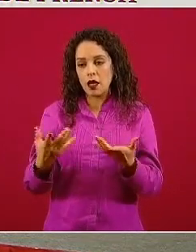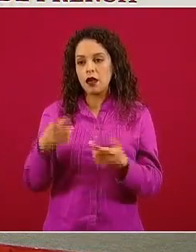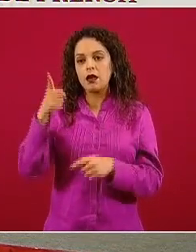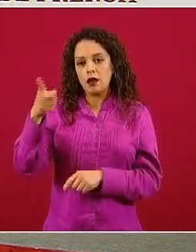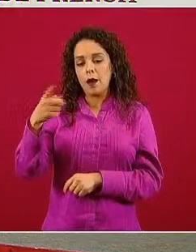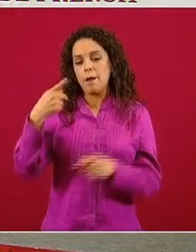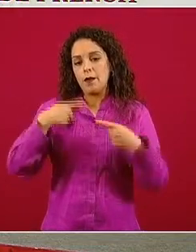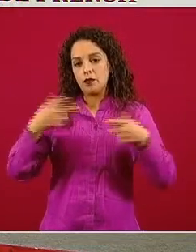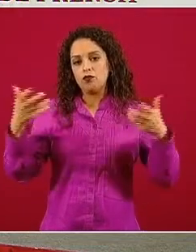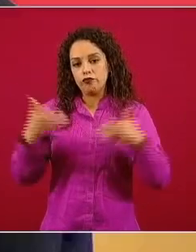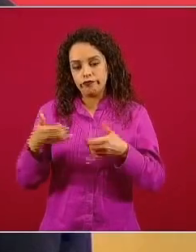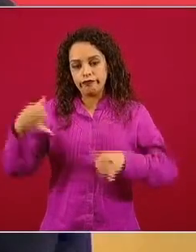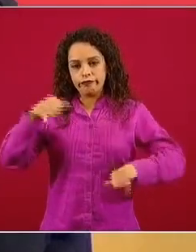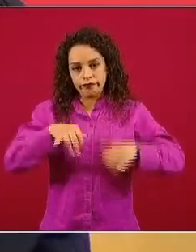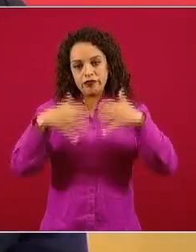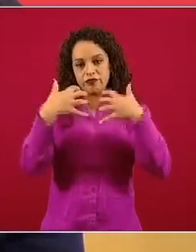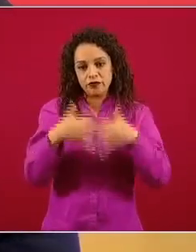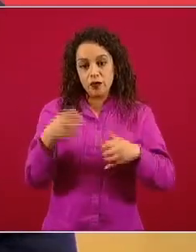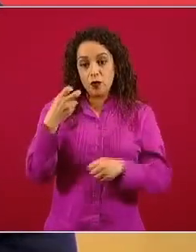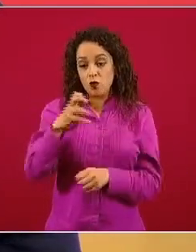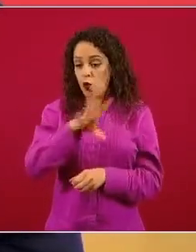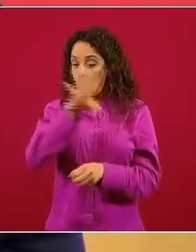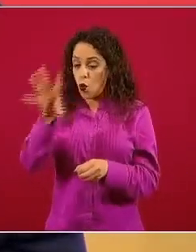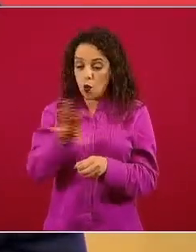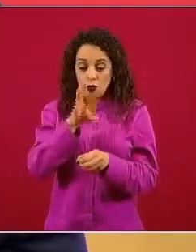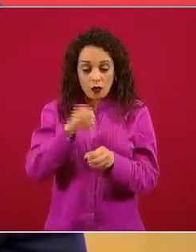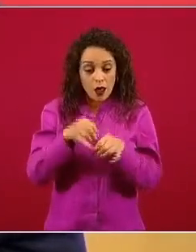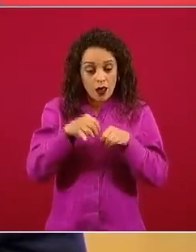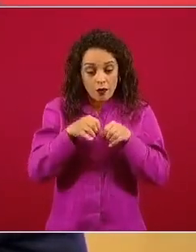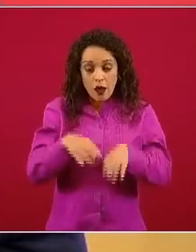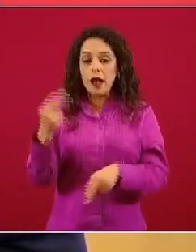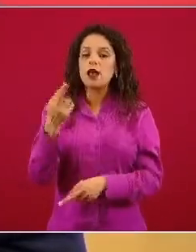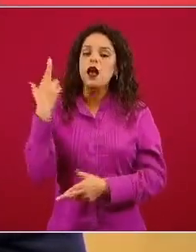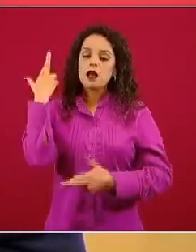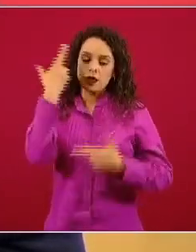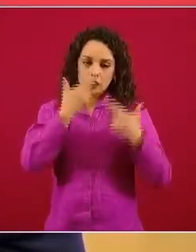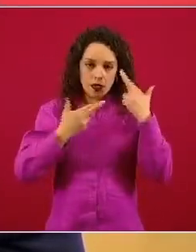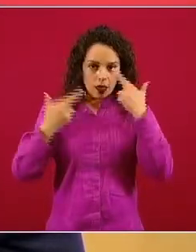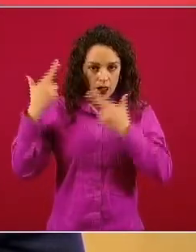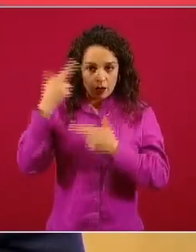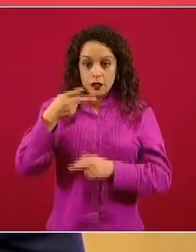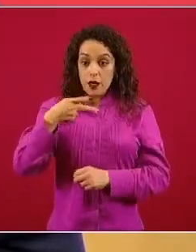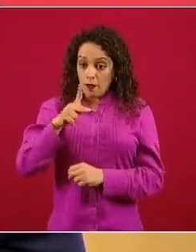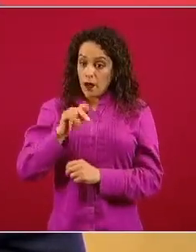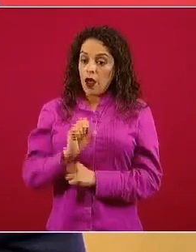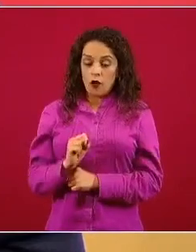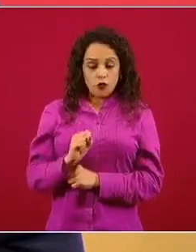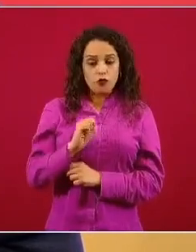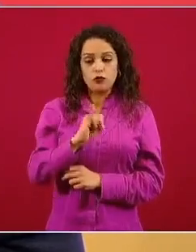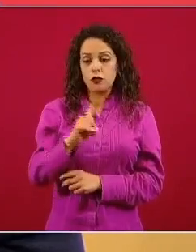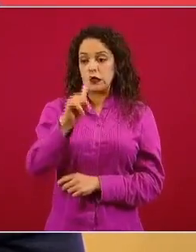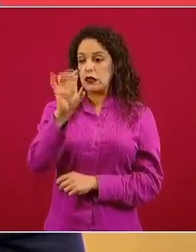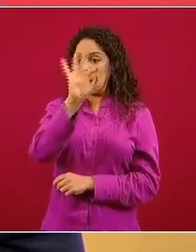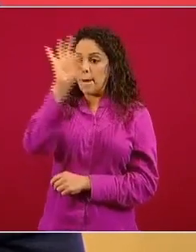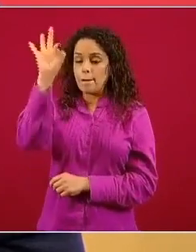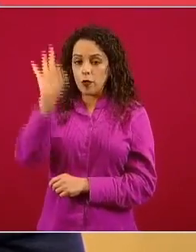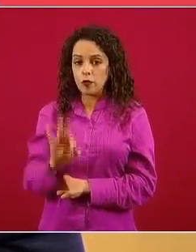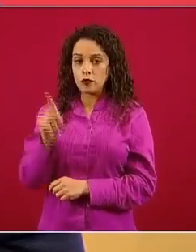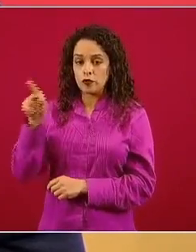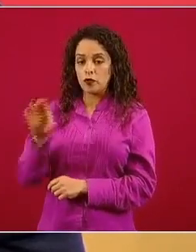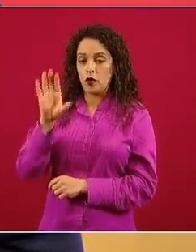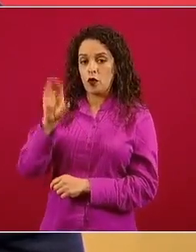entonces integrar, revisar toda esta información. Pero sí, definitivamente la COFEPRIS está 100% comprometida,